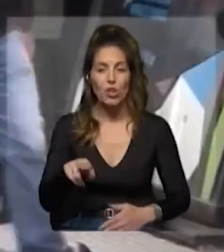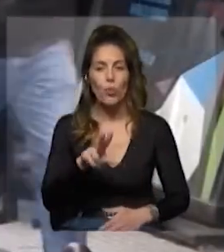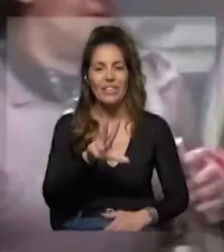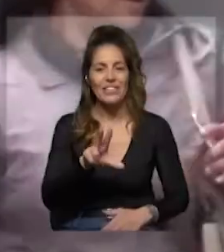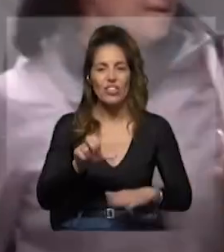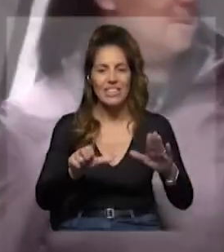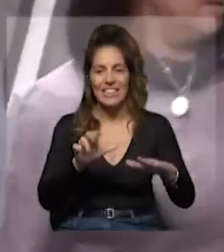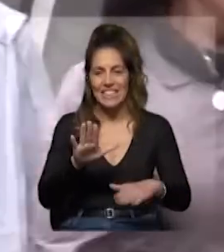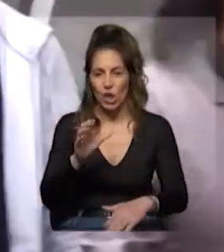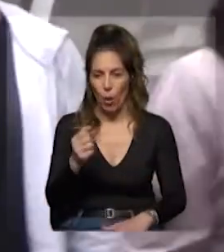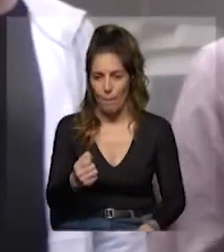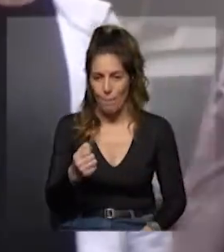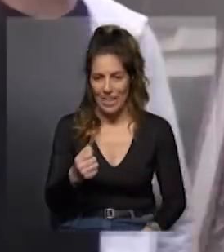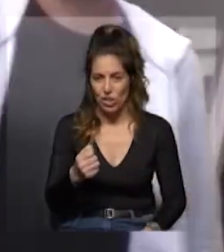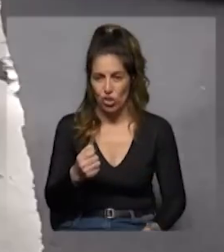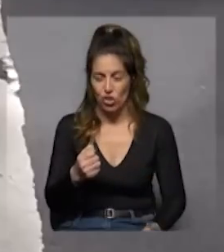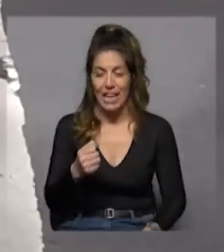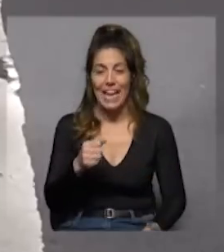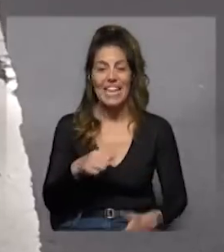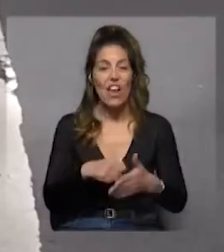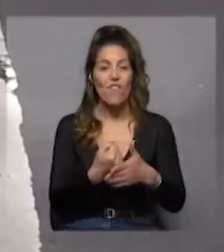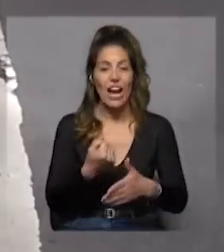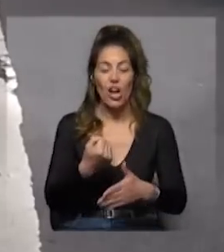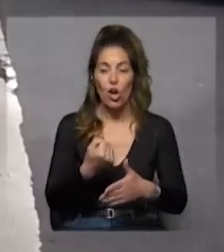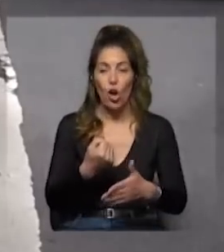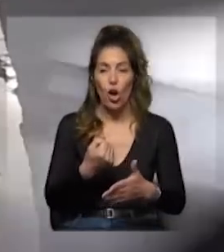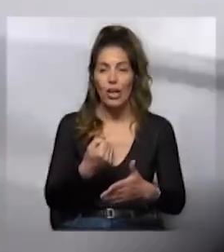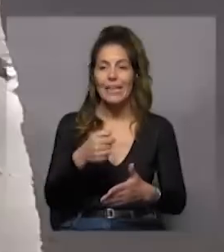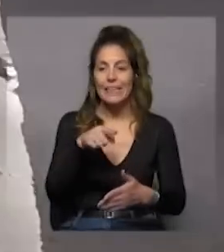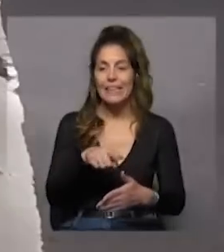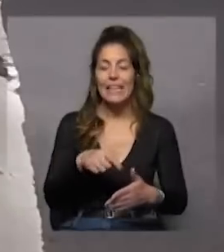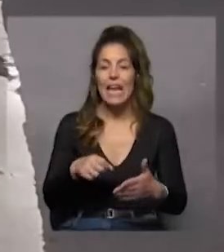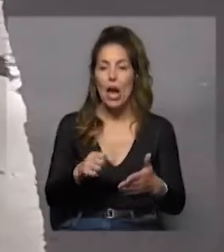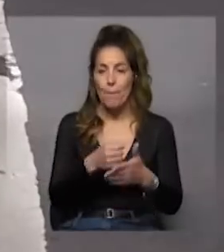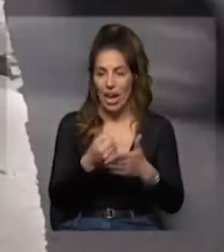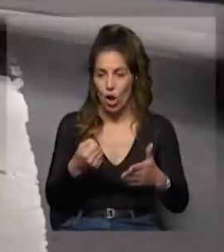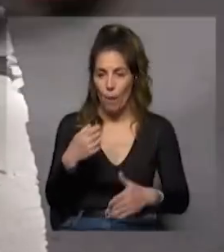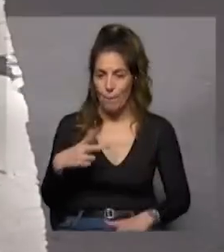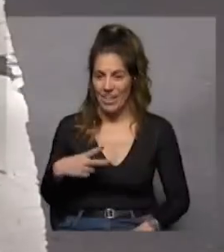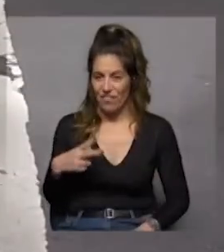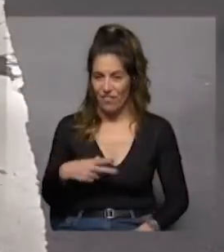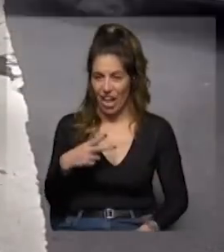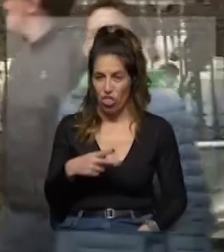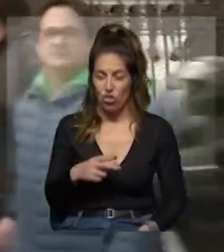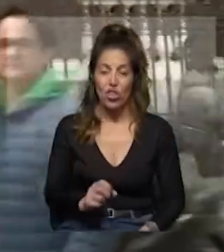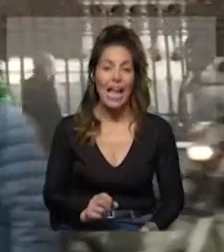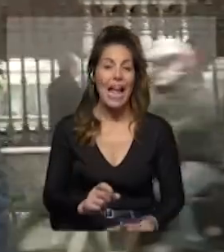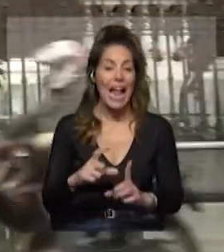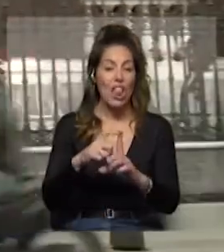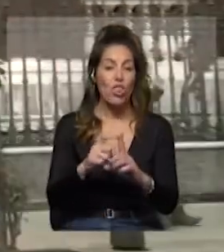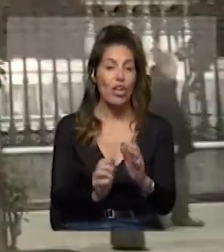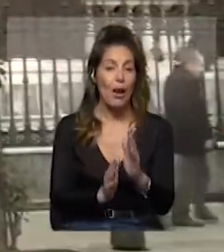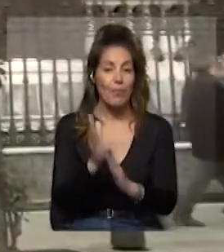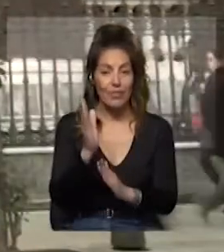365 p50 en el banco nación y otras entidades privadas la tendencia alcista del dólar paralelo se